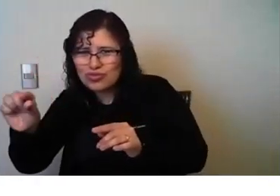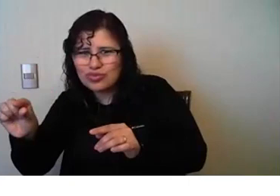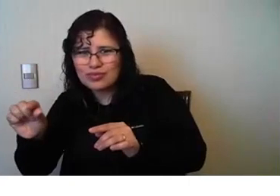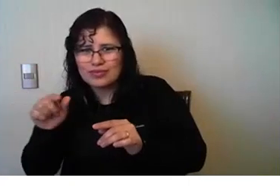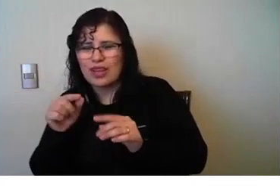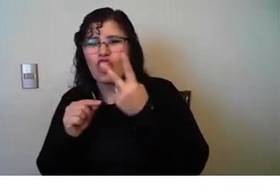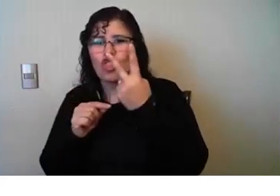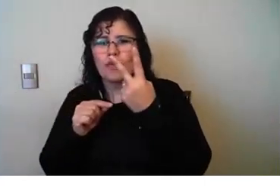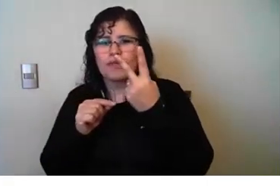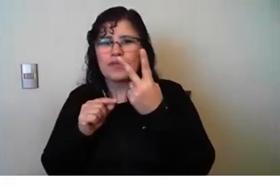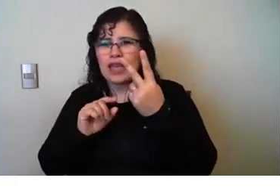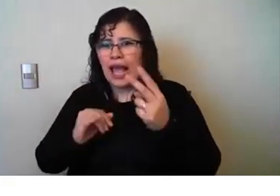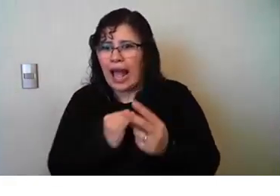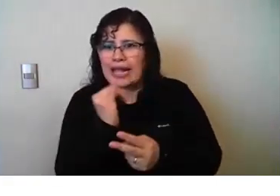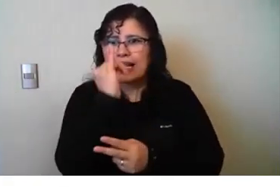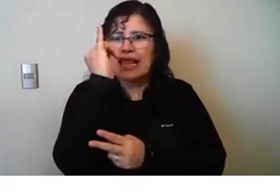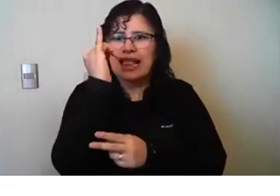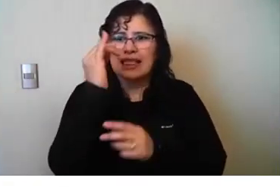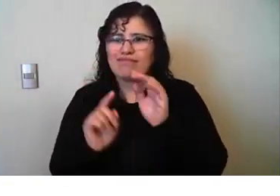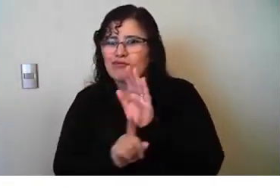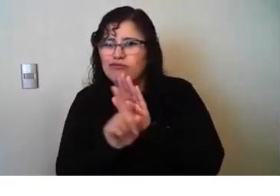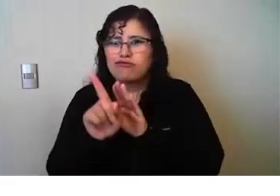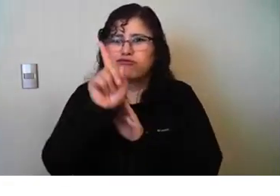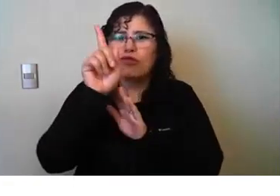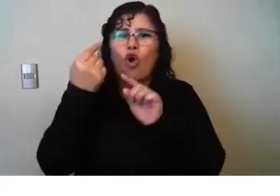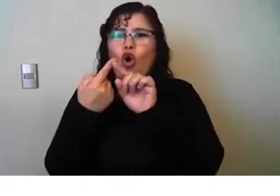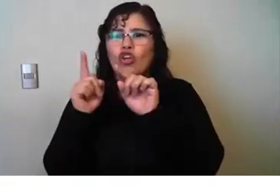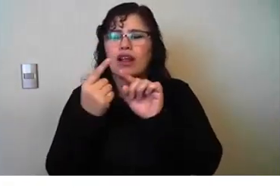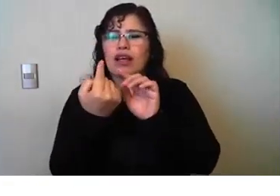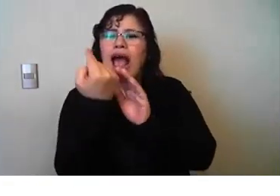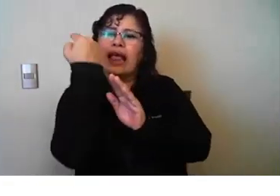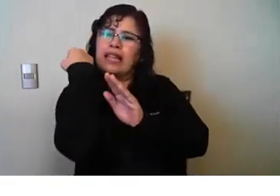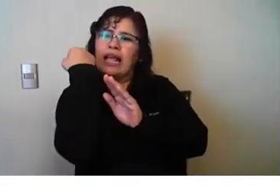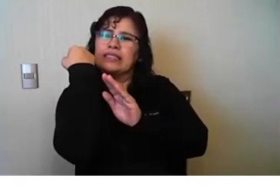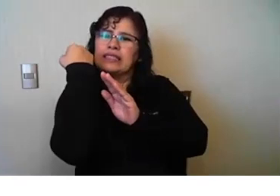una ascendente, ¿cierto? Y otra que se dirige hacia atrás y un poco hacia inferior,